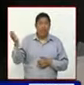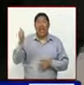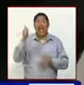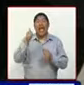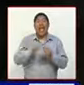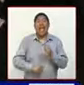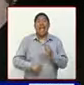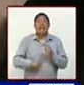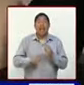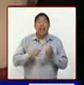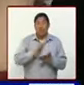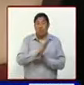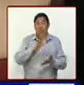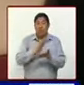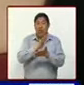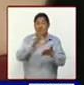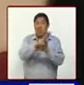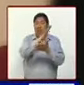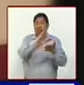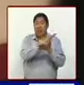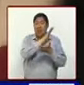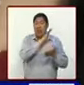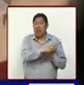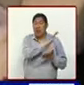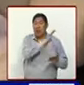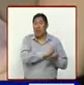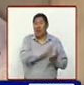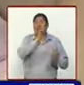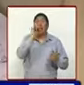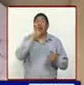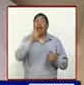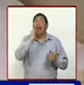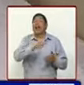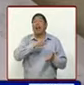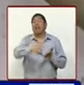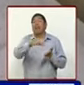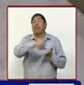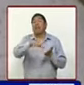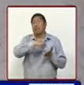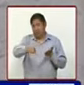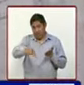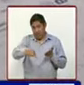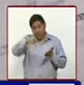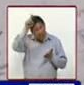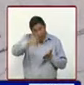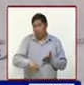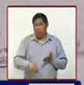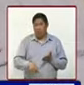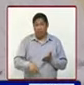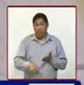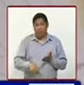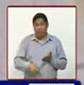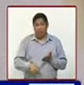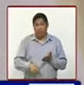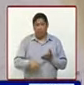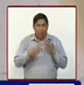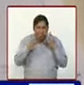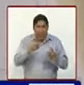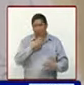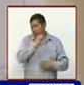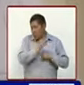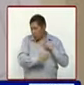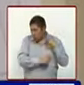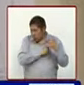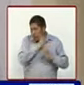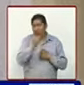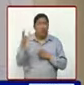Cada una de estas hojas es los medicamentos que se gastan cada día. cada día. Imagínense el sufrimiento